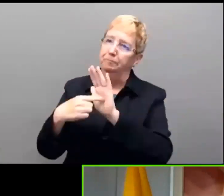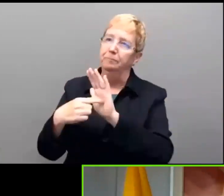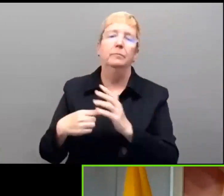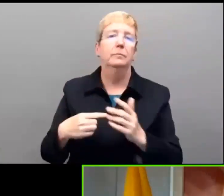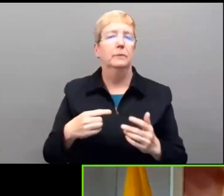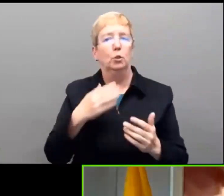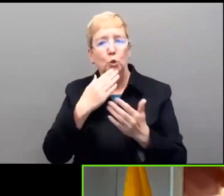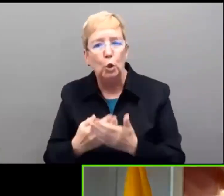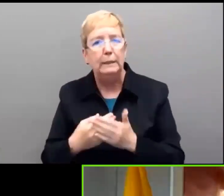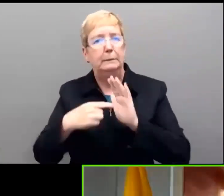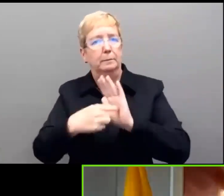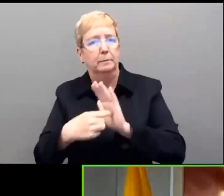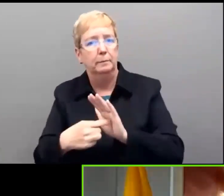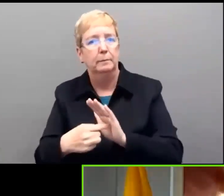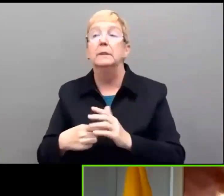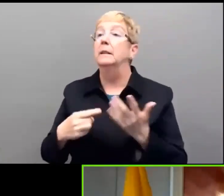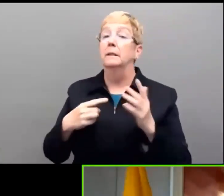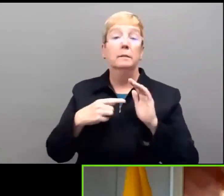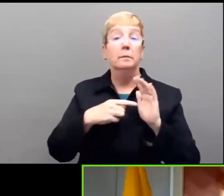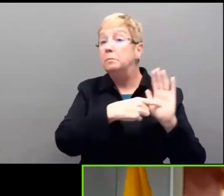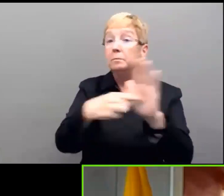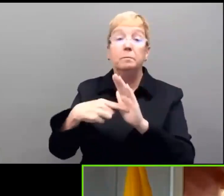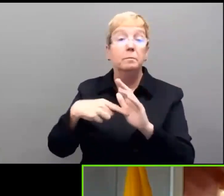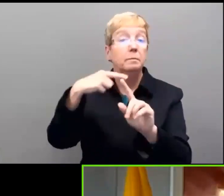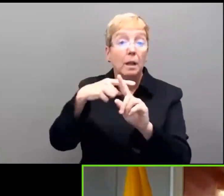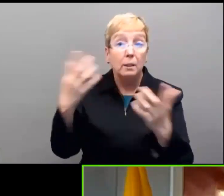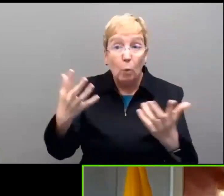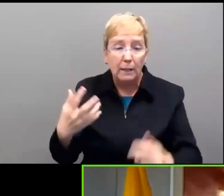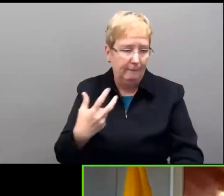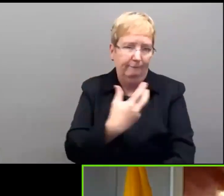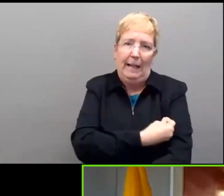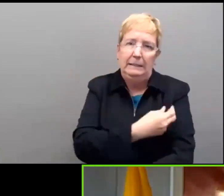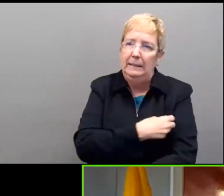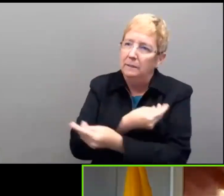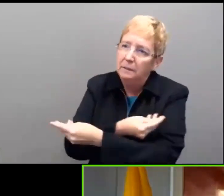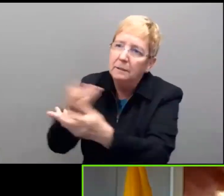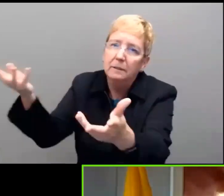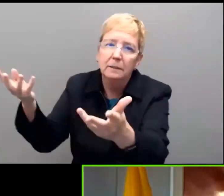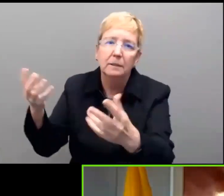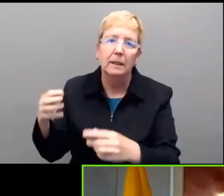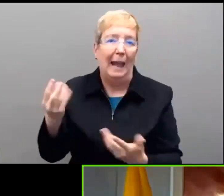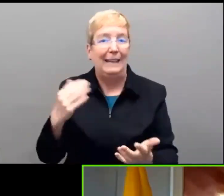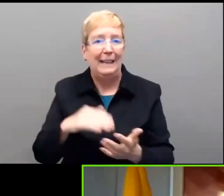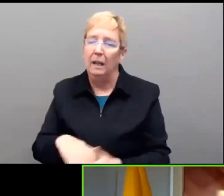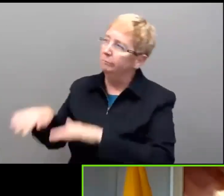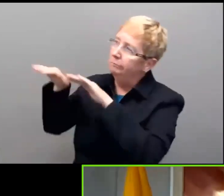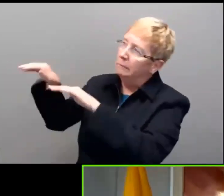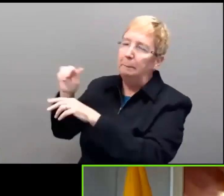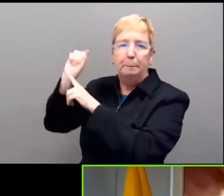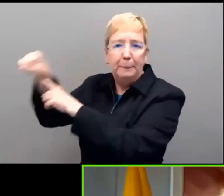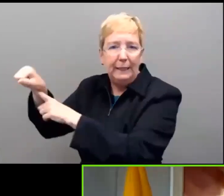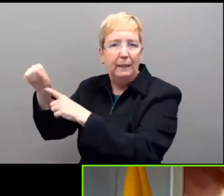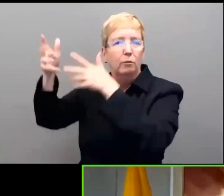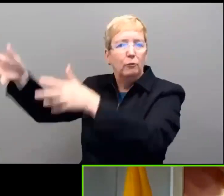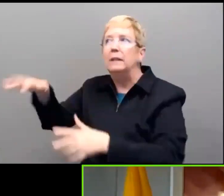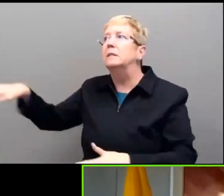este tiempo, participando desafortunadamente en una pandemia global con un virus altamente contagioso